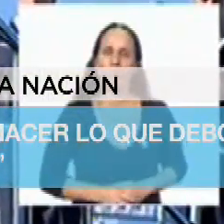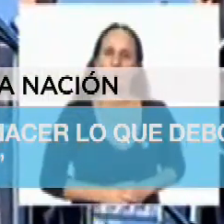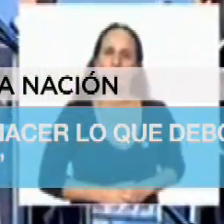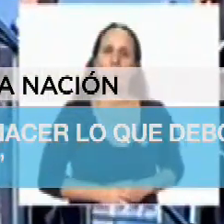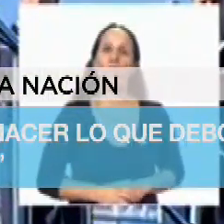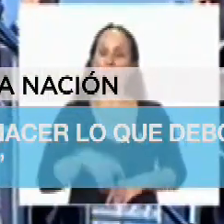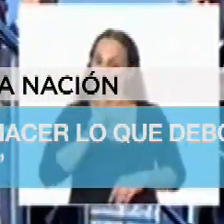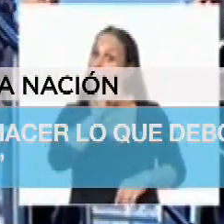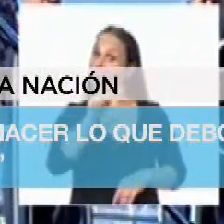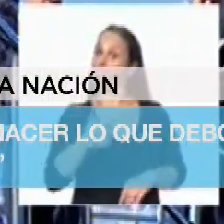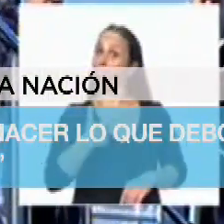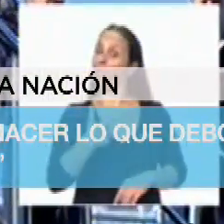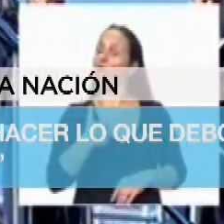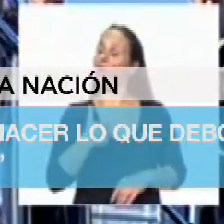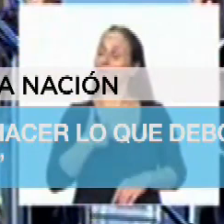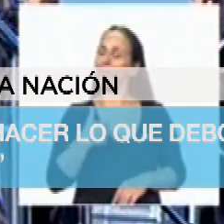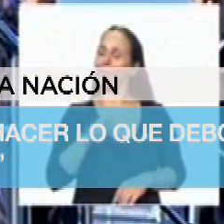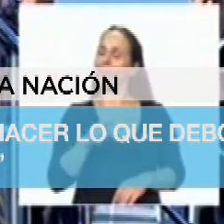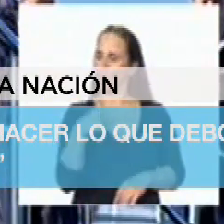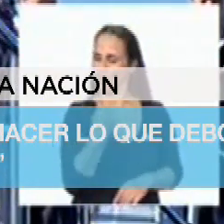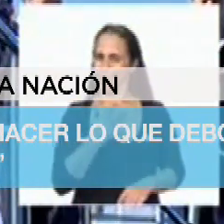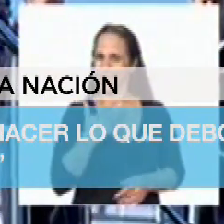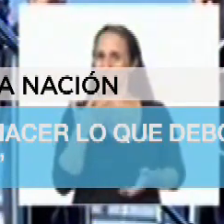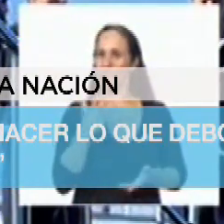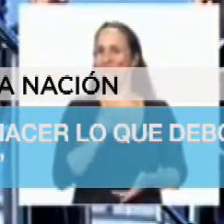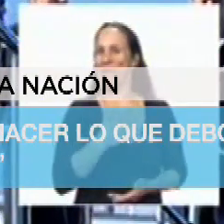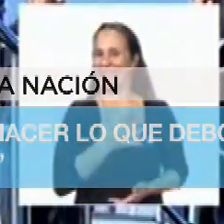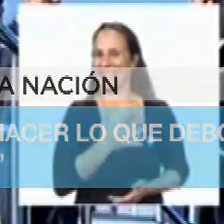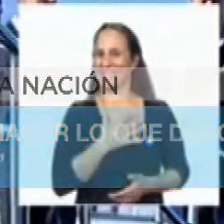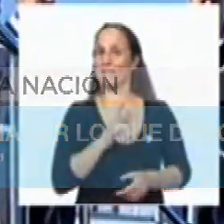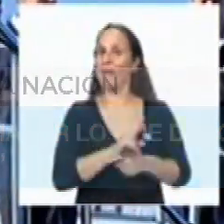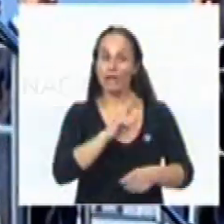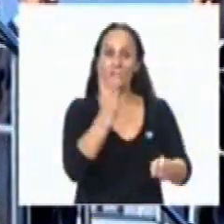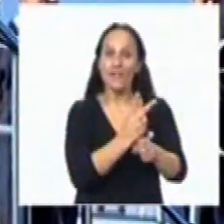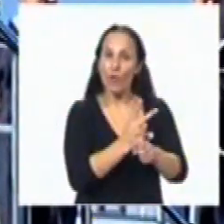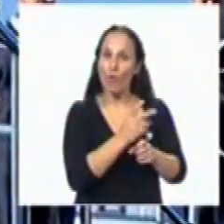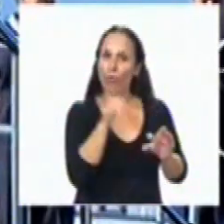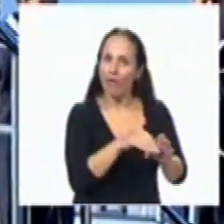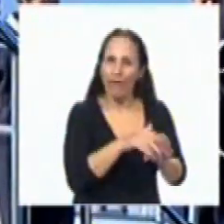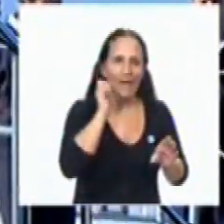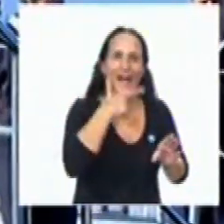que nuestro país ha descubierto la segunda reserva de gas